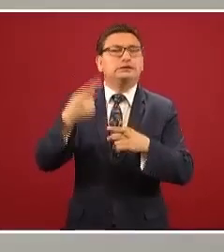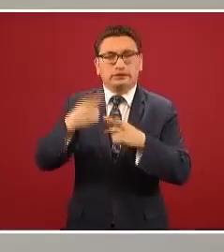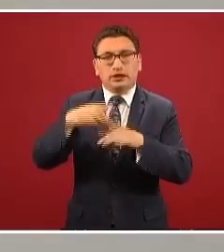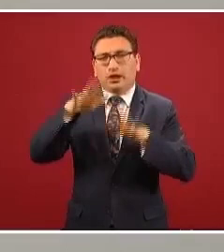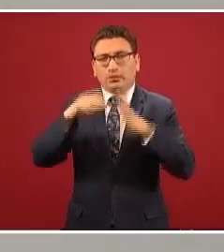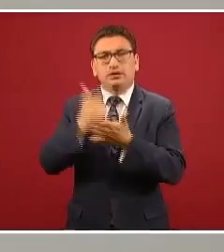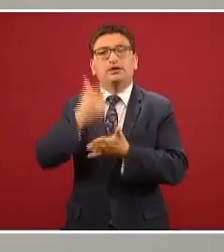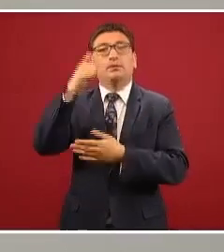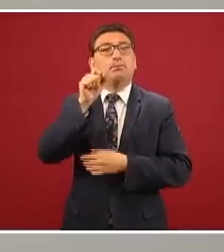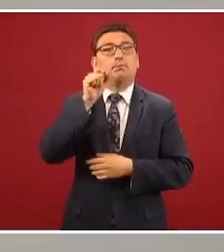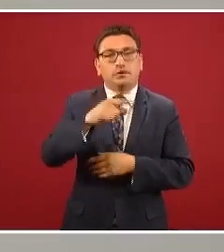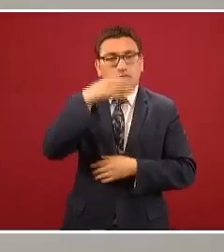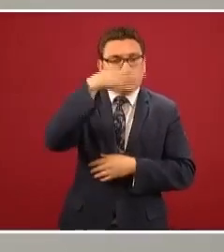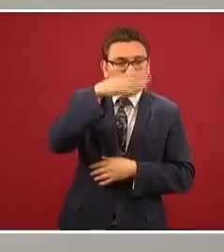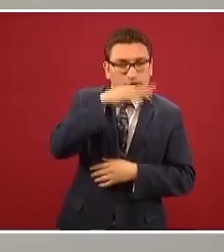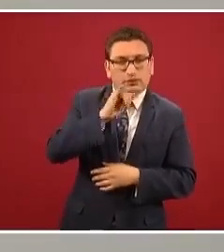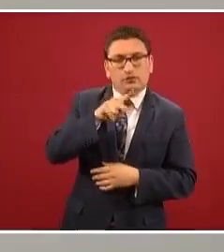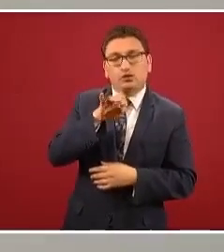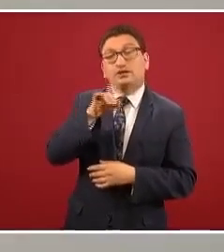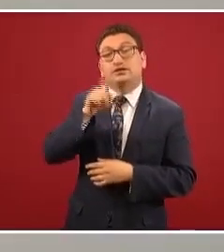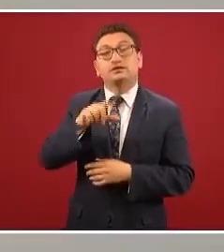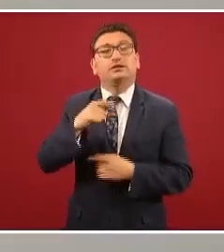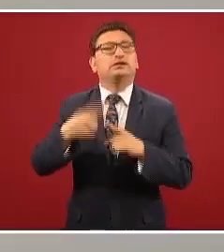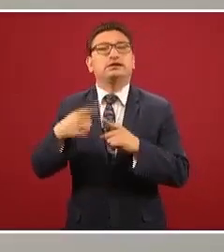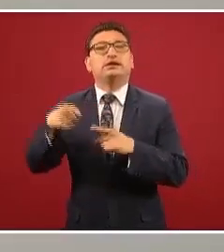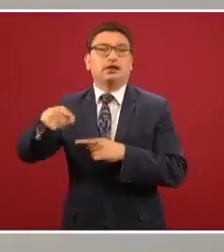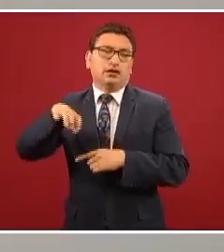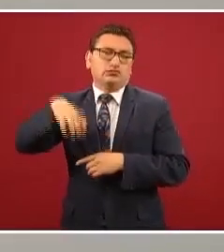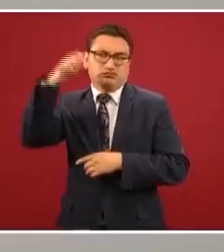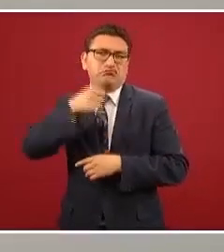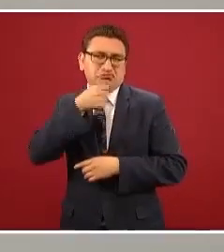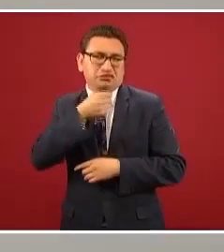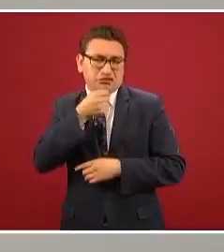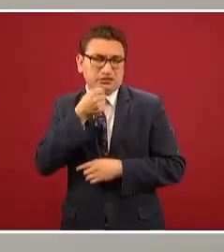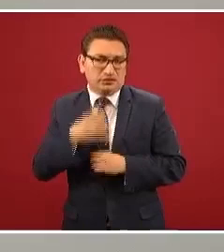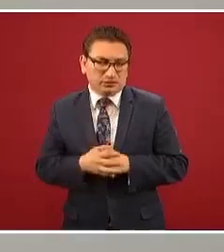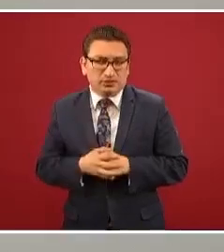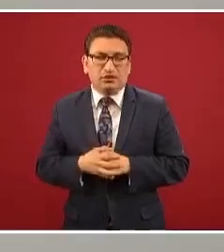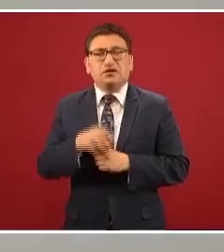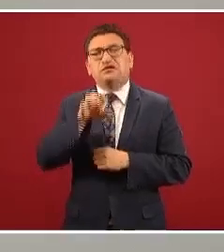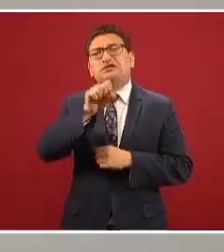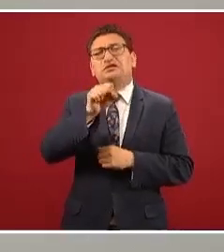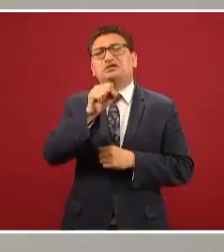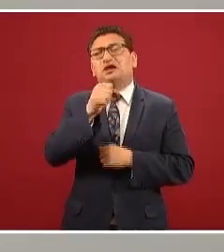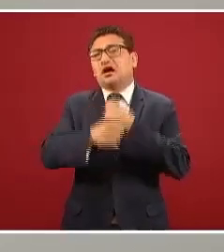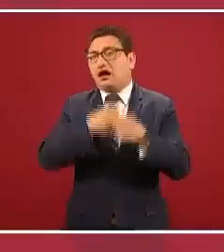complicación de la influenza. Adultos mayores, arbitrariamente decimos de 60 y